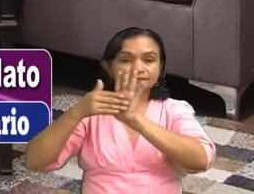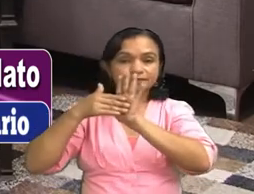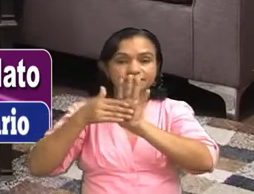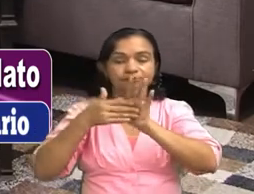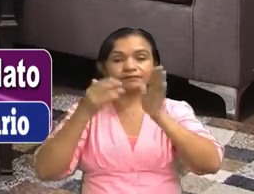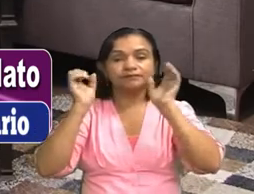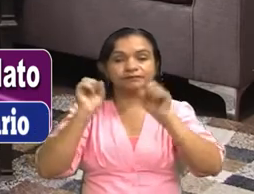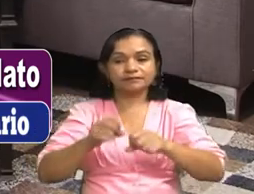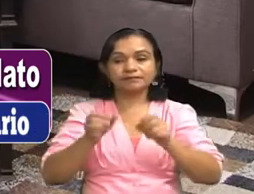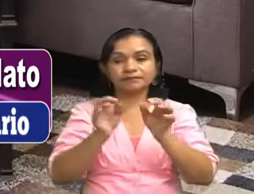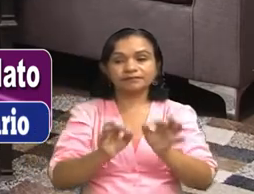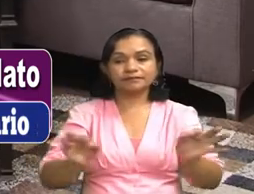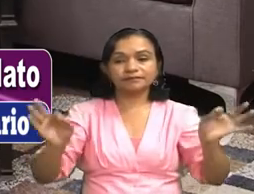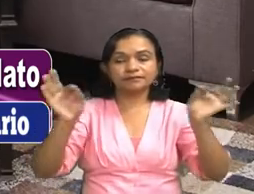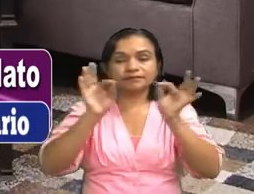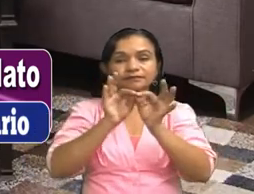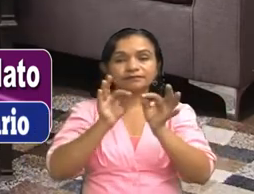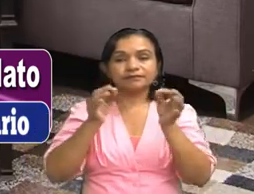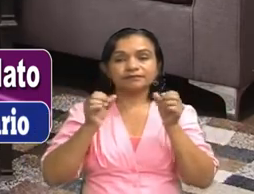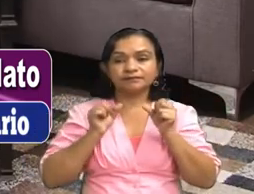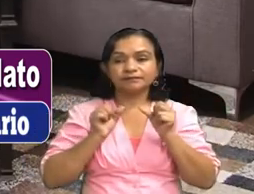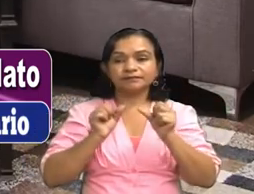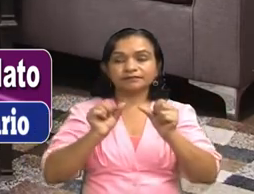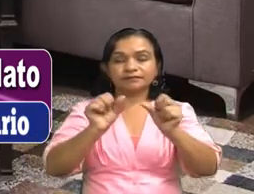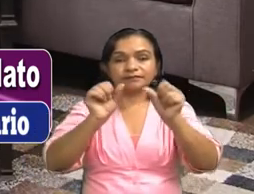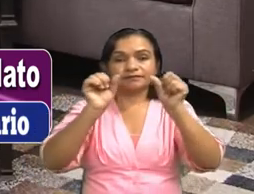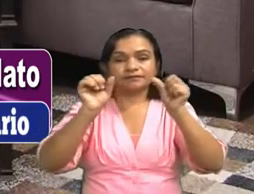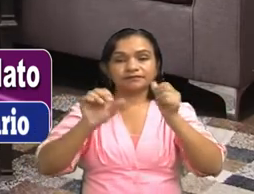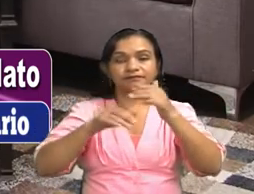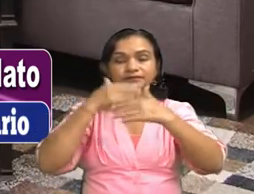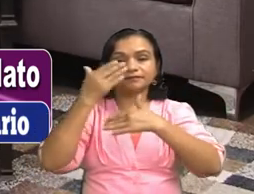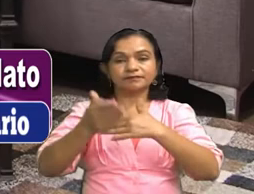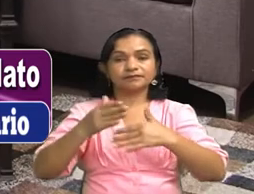modelo. Y seguimos.